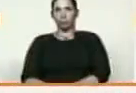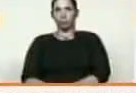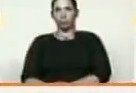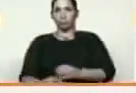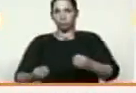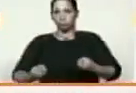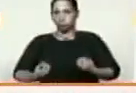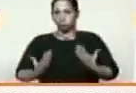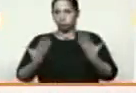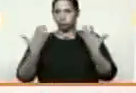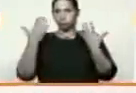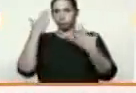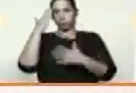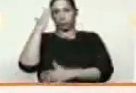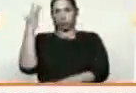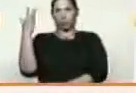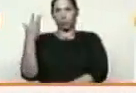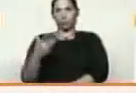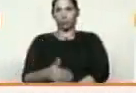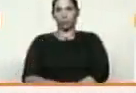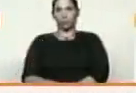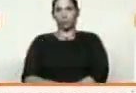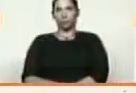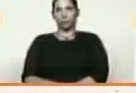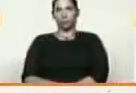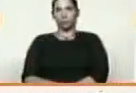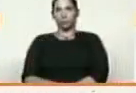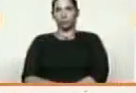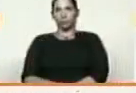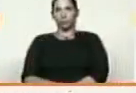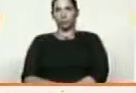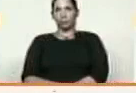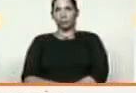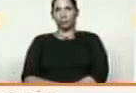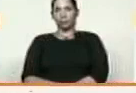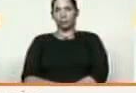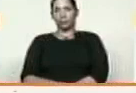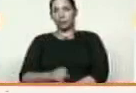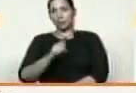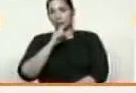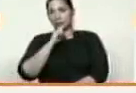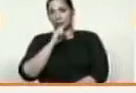expresiones de sabiduría. Es muy difícil no entenderle a Hermann Alcarrá.